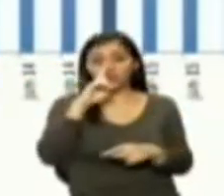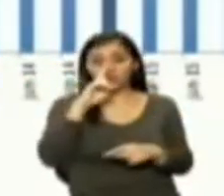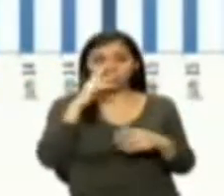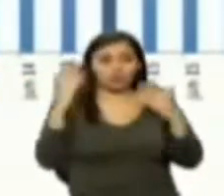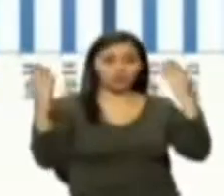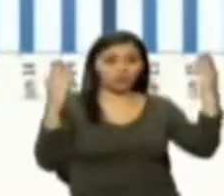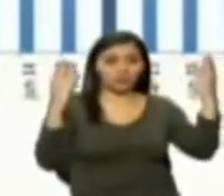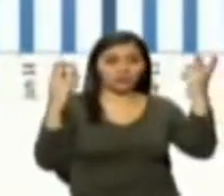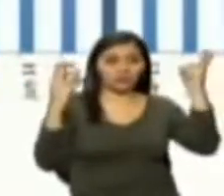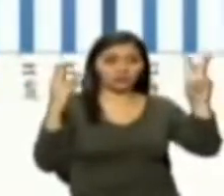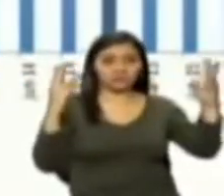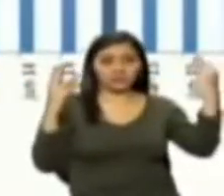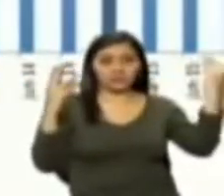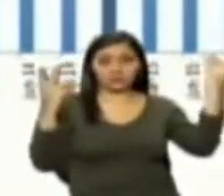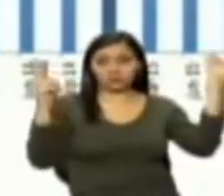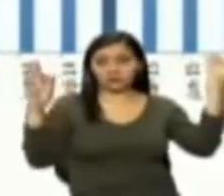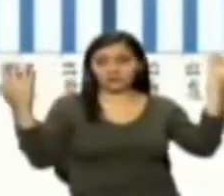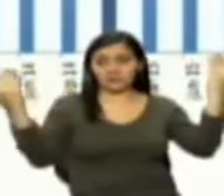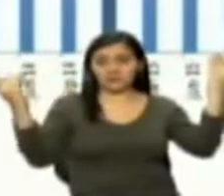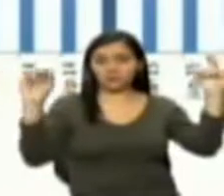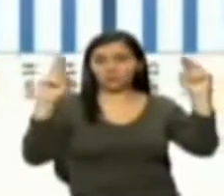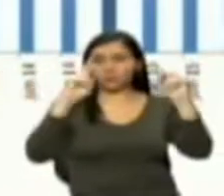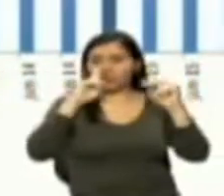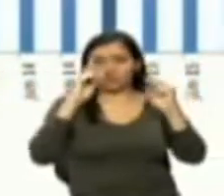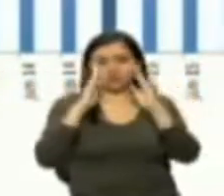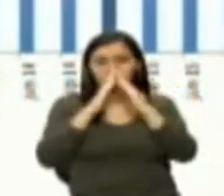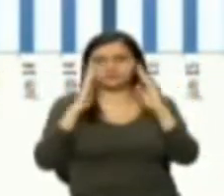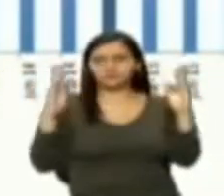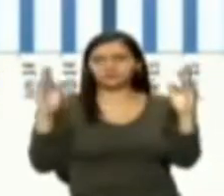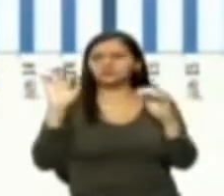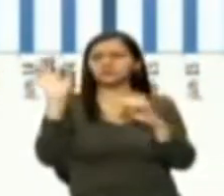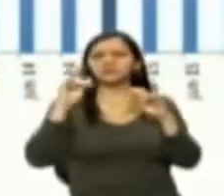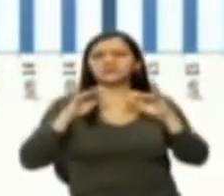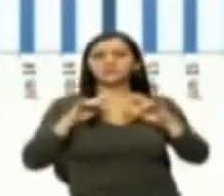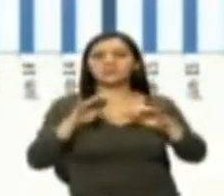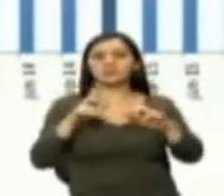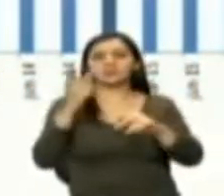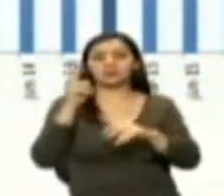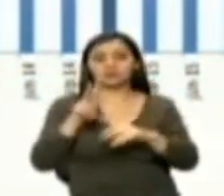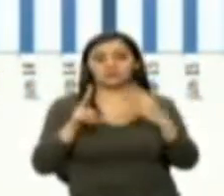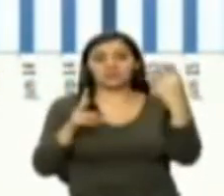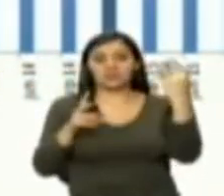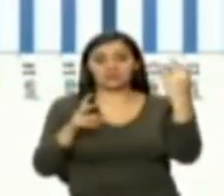del 2014, ¿ya? Perdón, con septiembre del